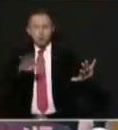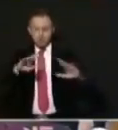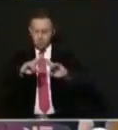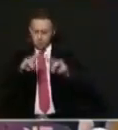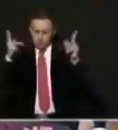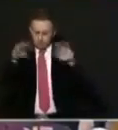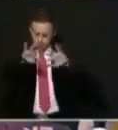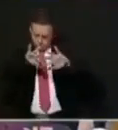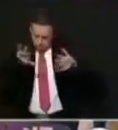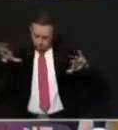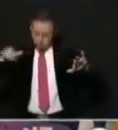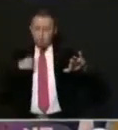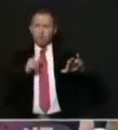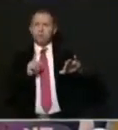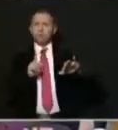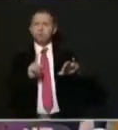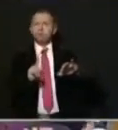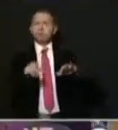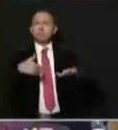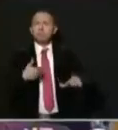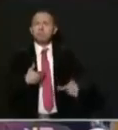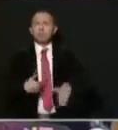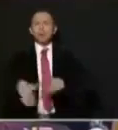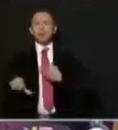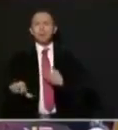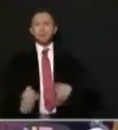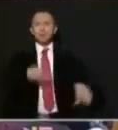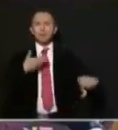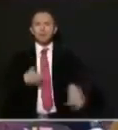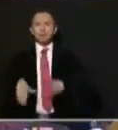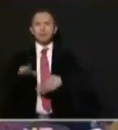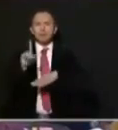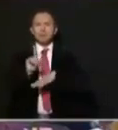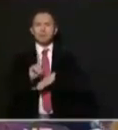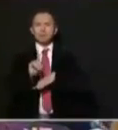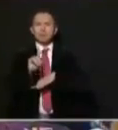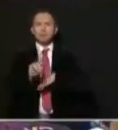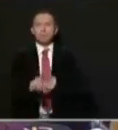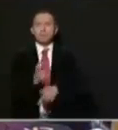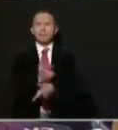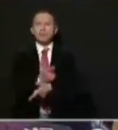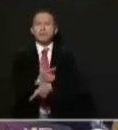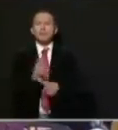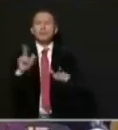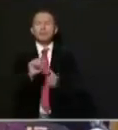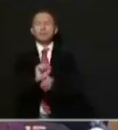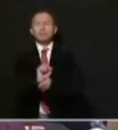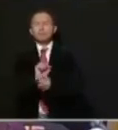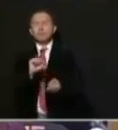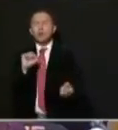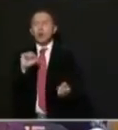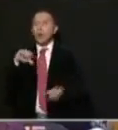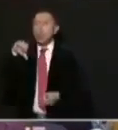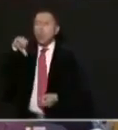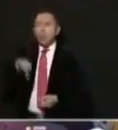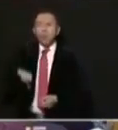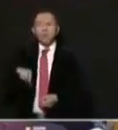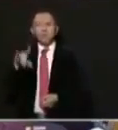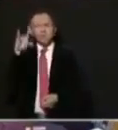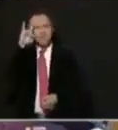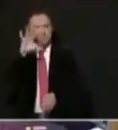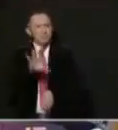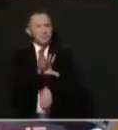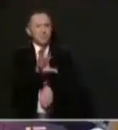libremente, porque hoy se libera de todas las malas energías. Hay